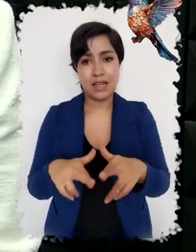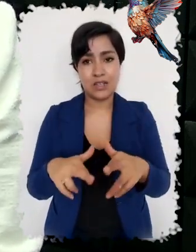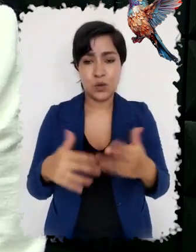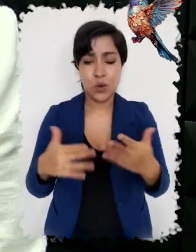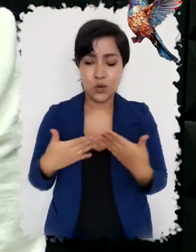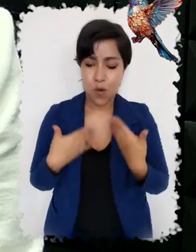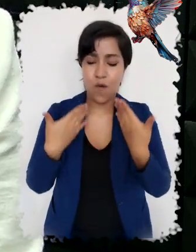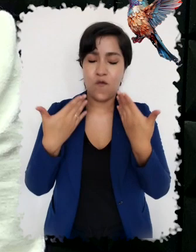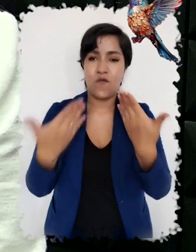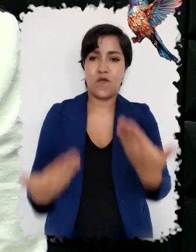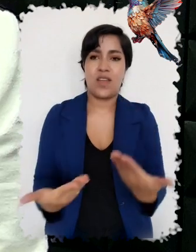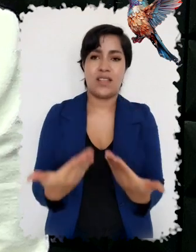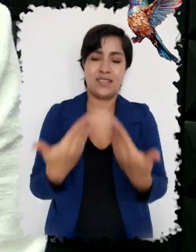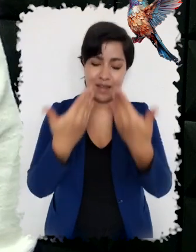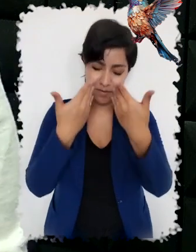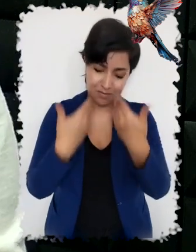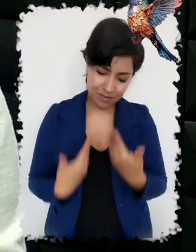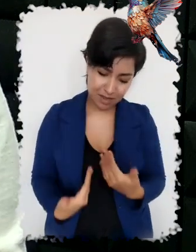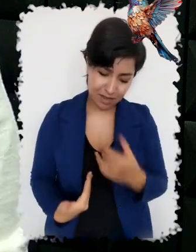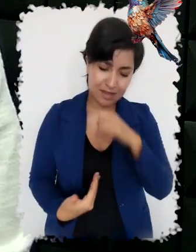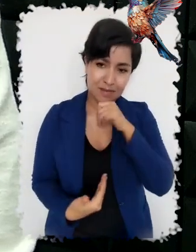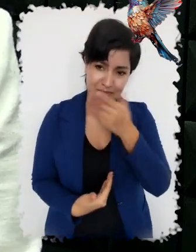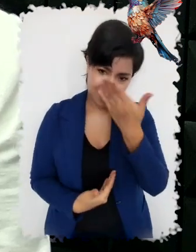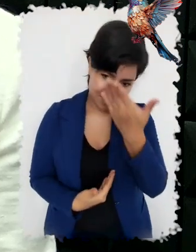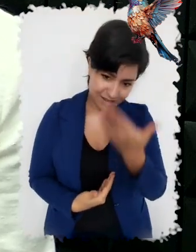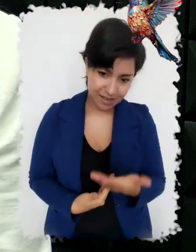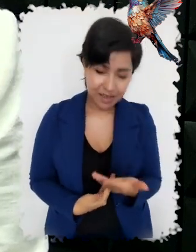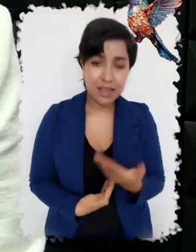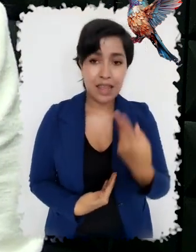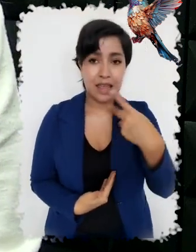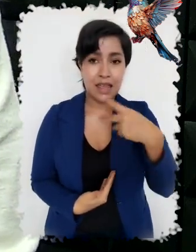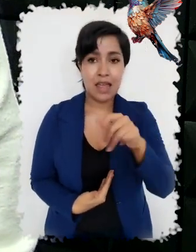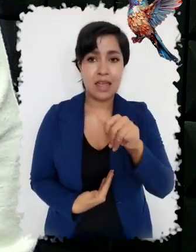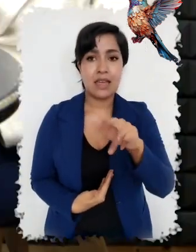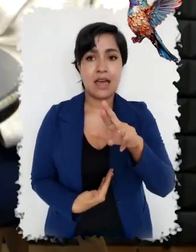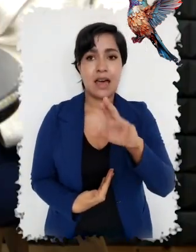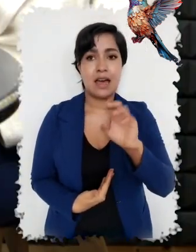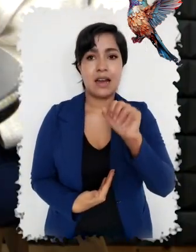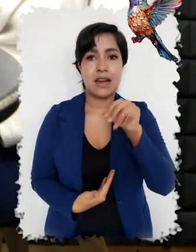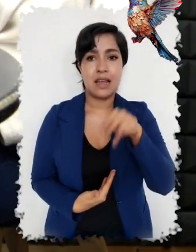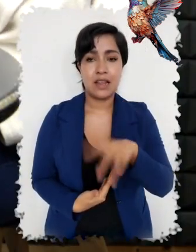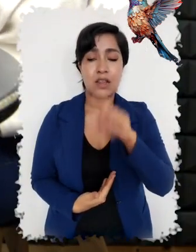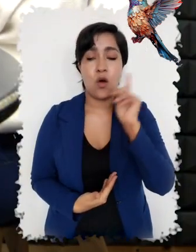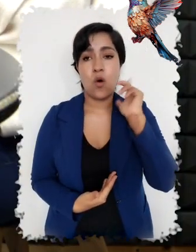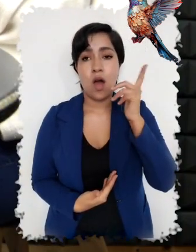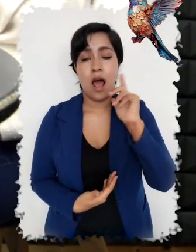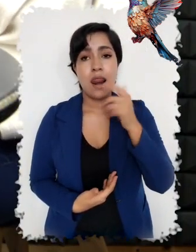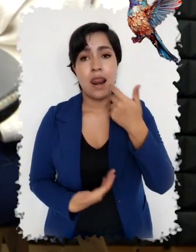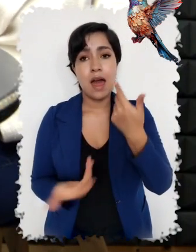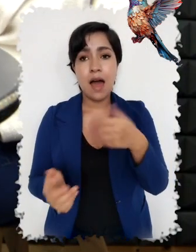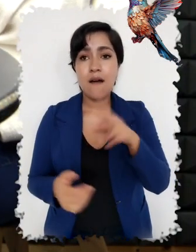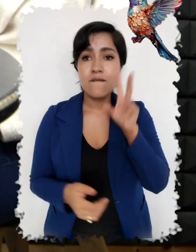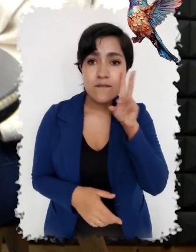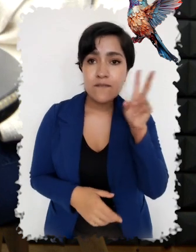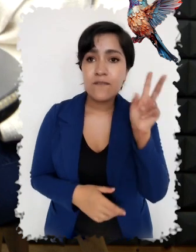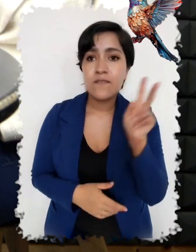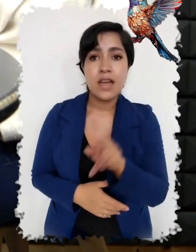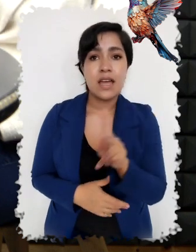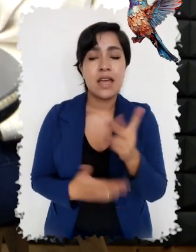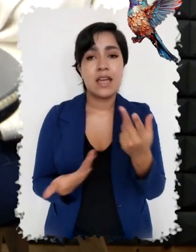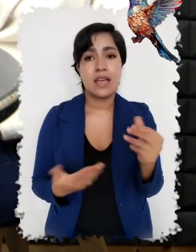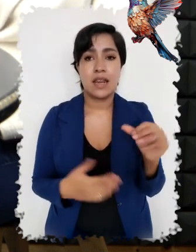tienen confianza a ti tamb bien Karen este Ojalá que nos escuchen en